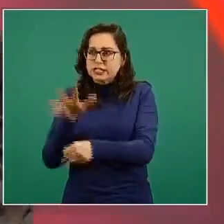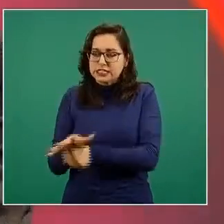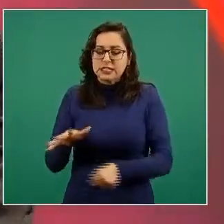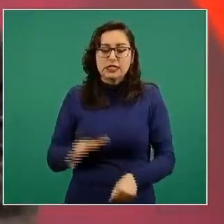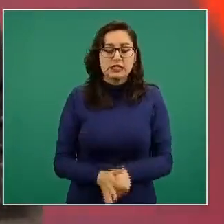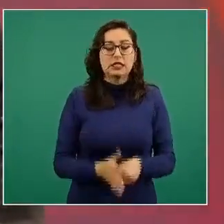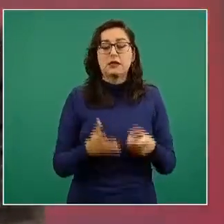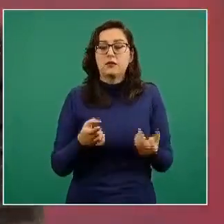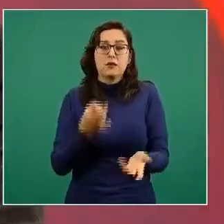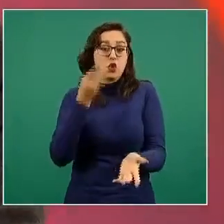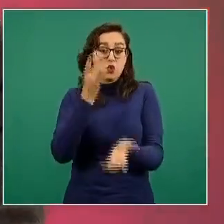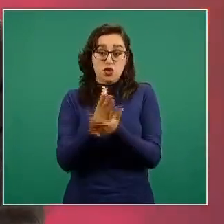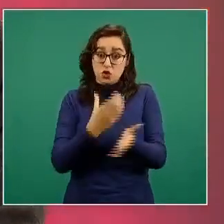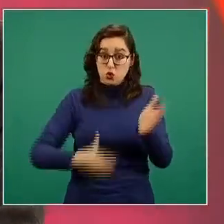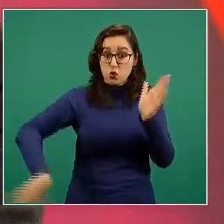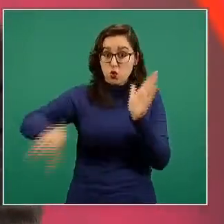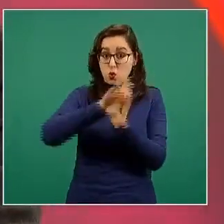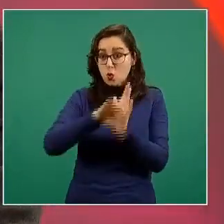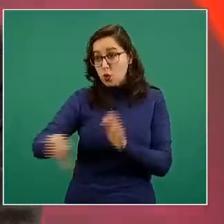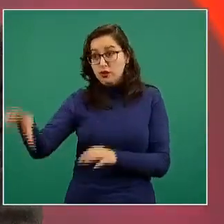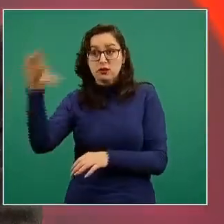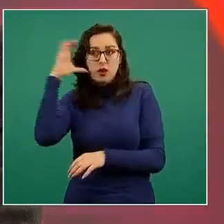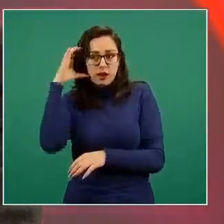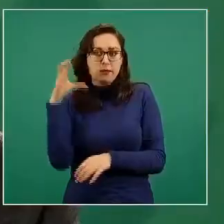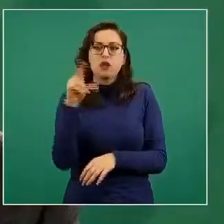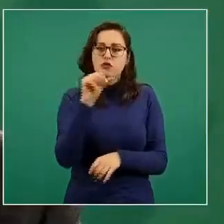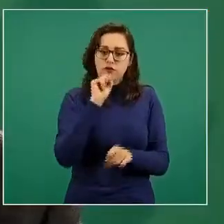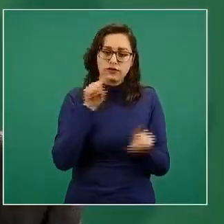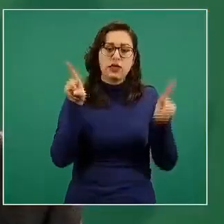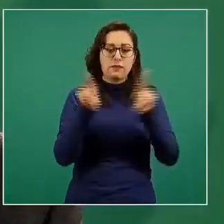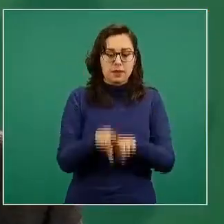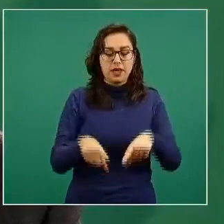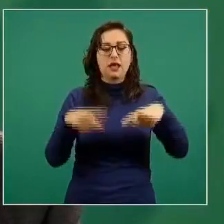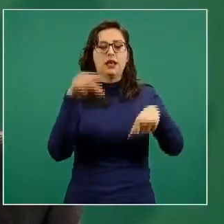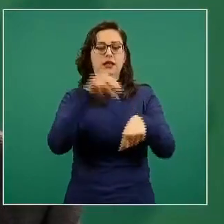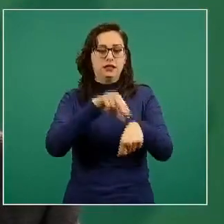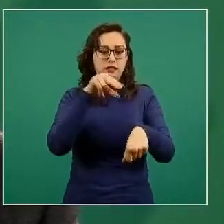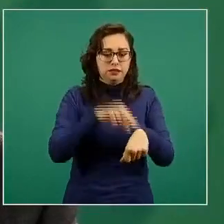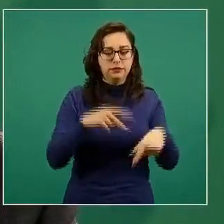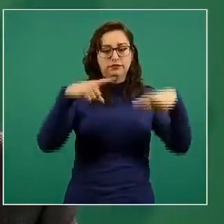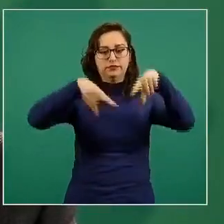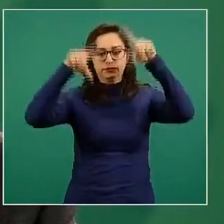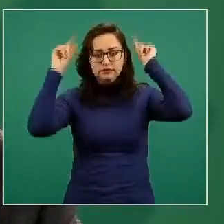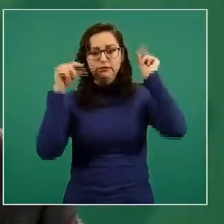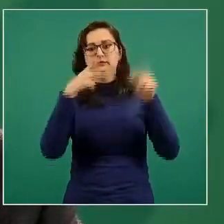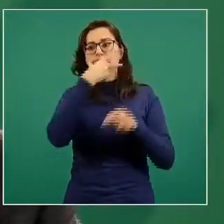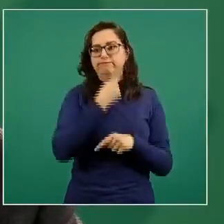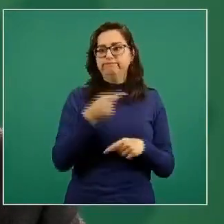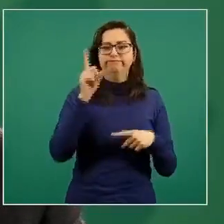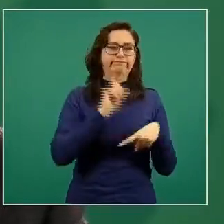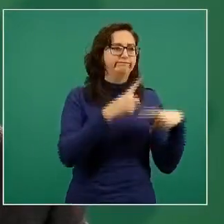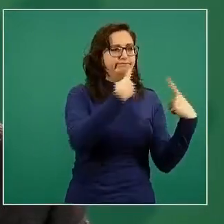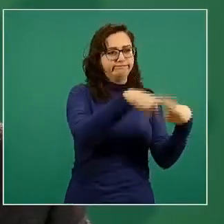la cama, sino médicas, médicos, enfermeras, enfermeros y todo el demás personal de salud,